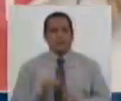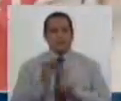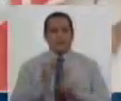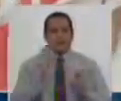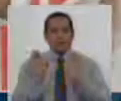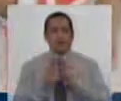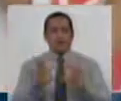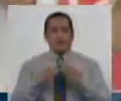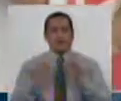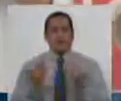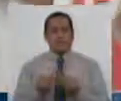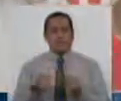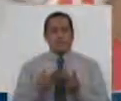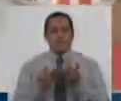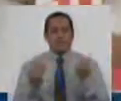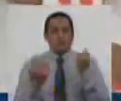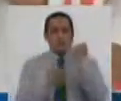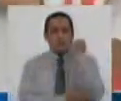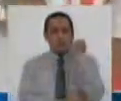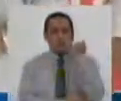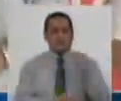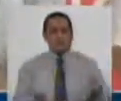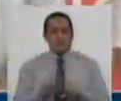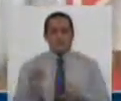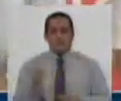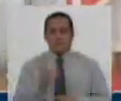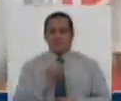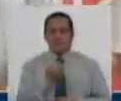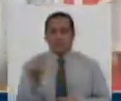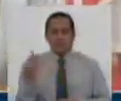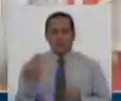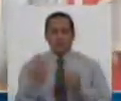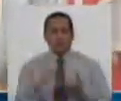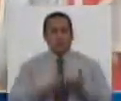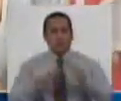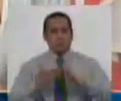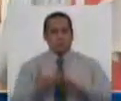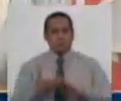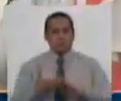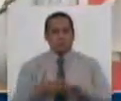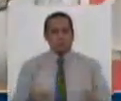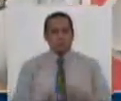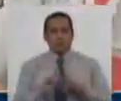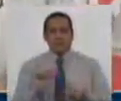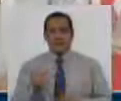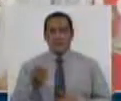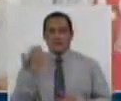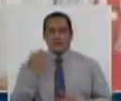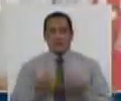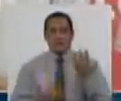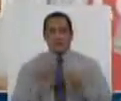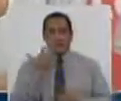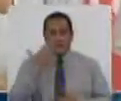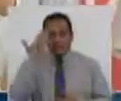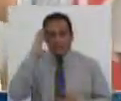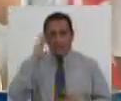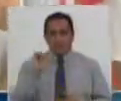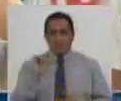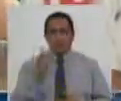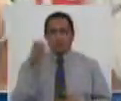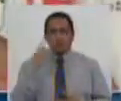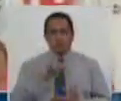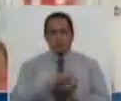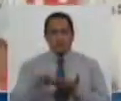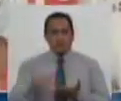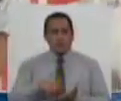particularmente de las familias más pobres de nuestras comunidades nativas. Hace 15 días, hace un mes